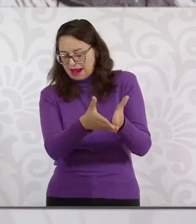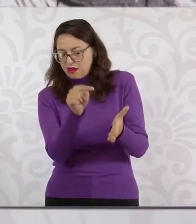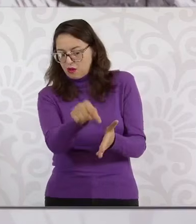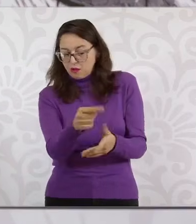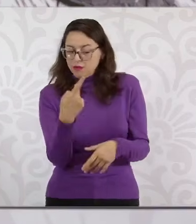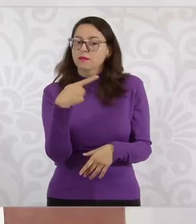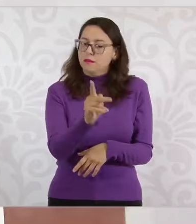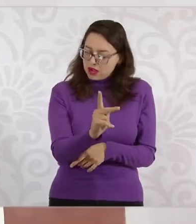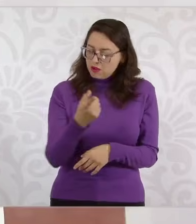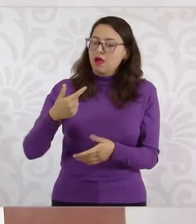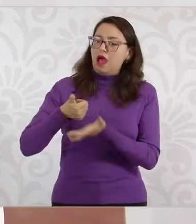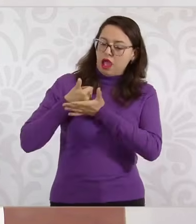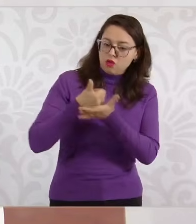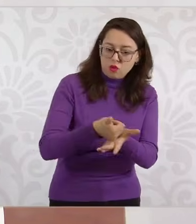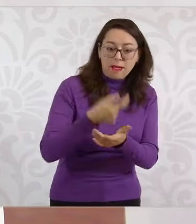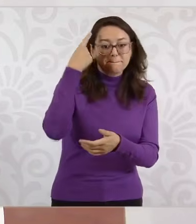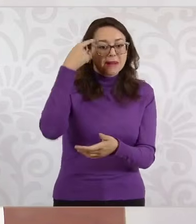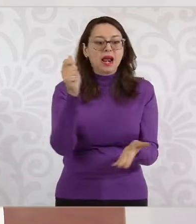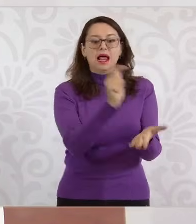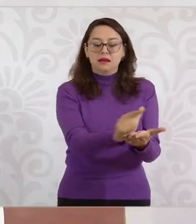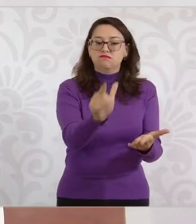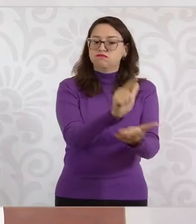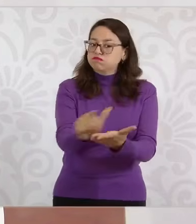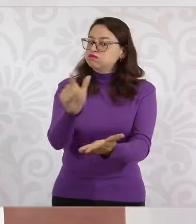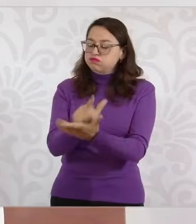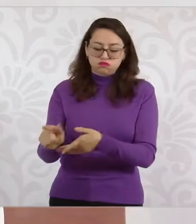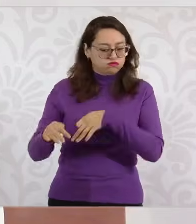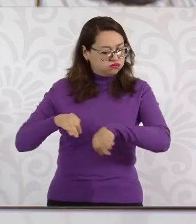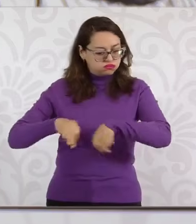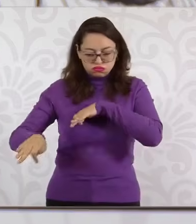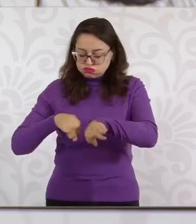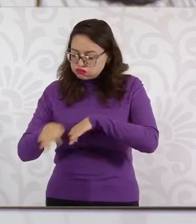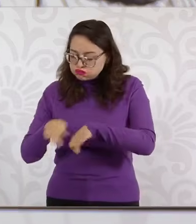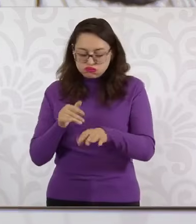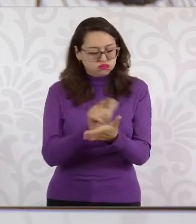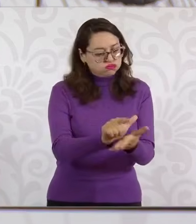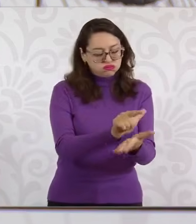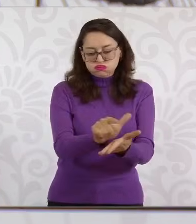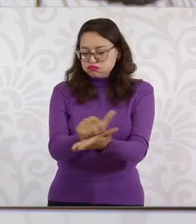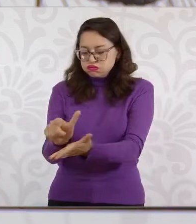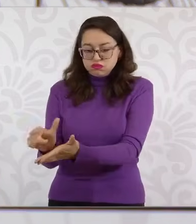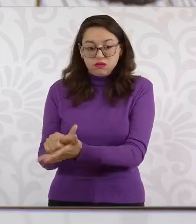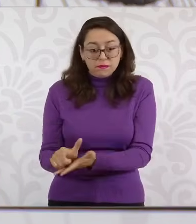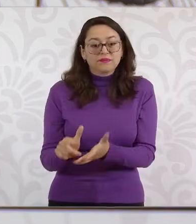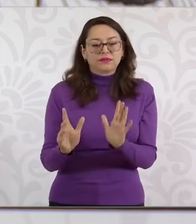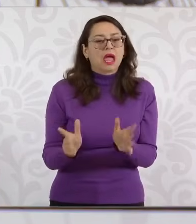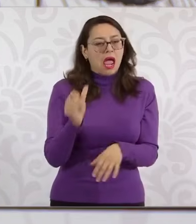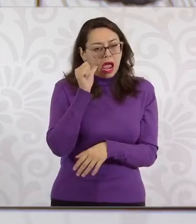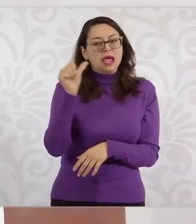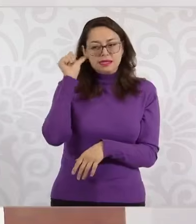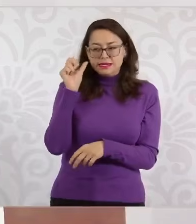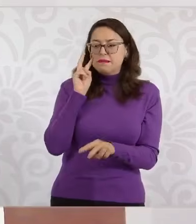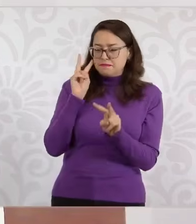el océano y las playas. Entonces están trabajando, de hecho vi varias notas el día de